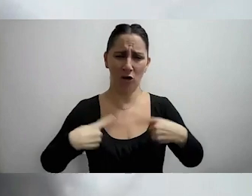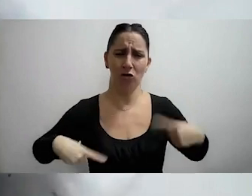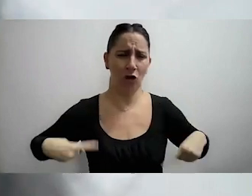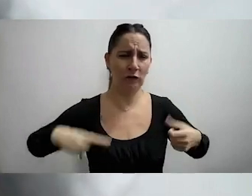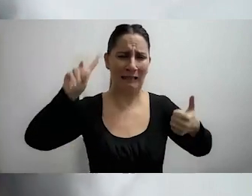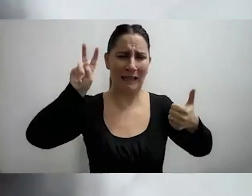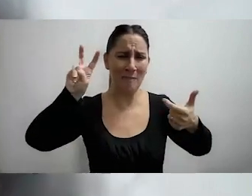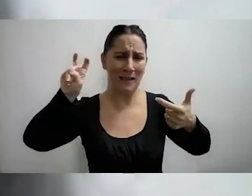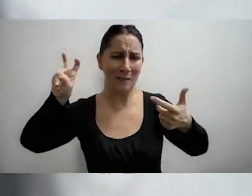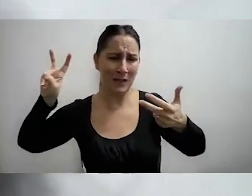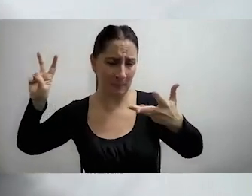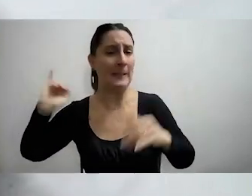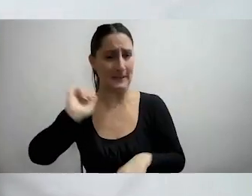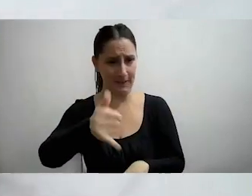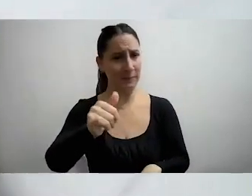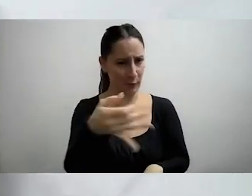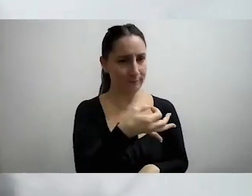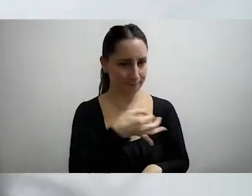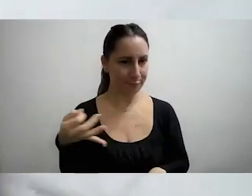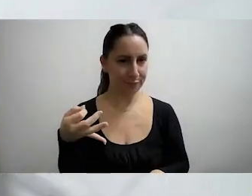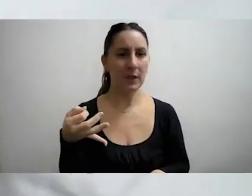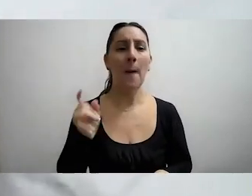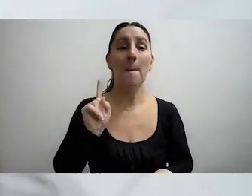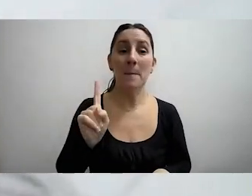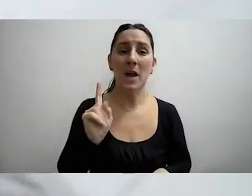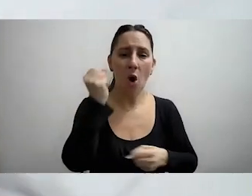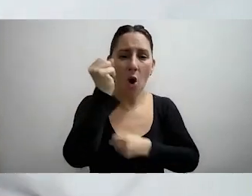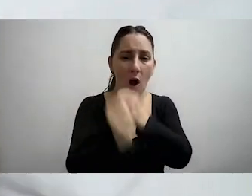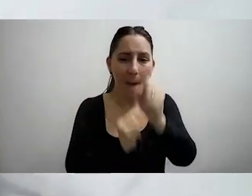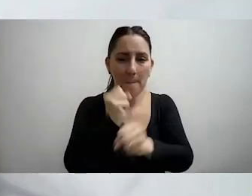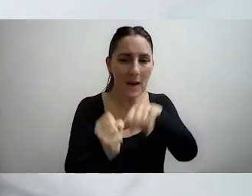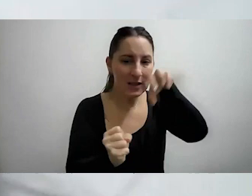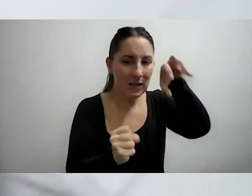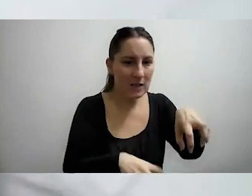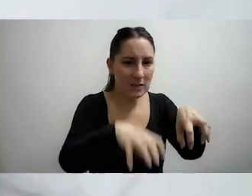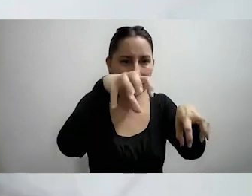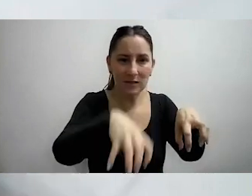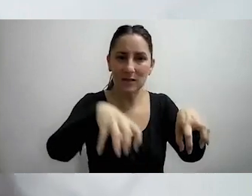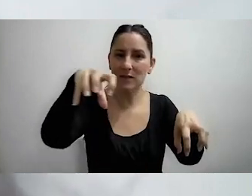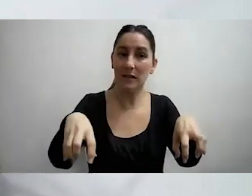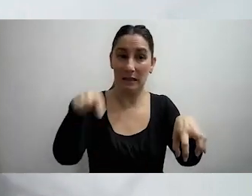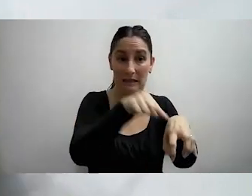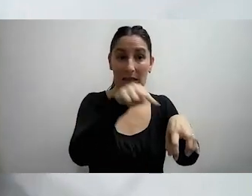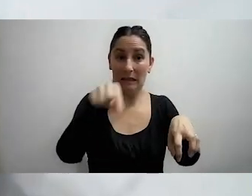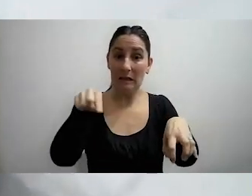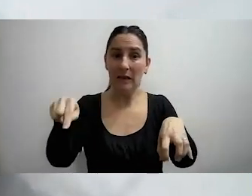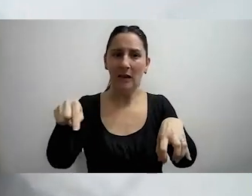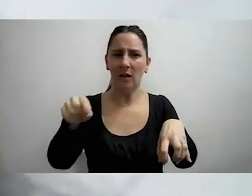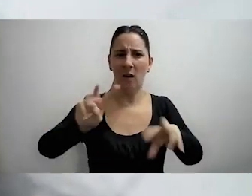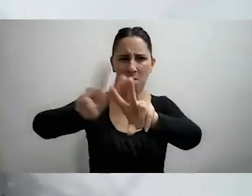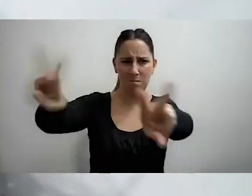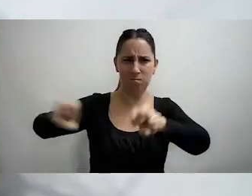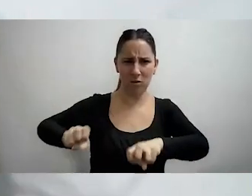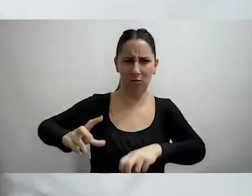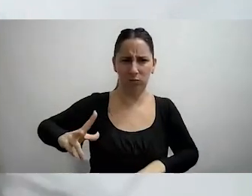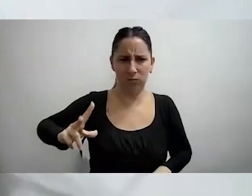tenemos urgencias, pero sin embargo hay muchas empresas que generaron riquezas